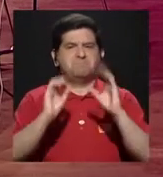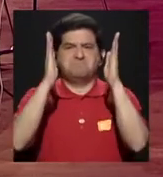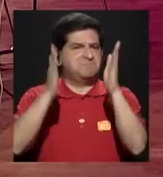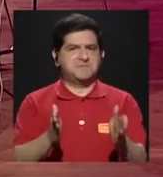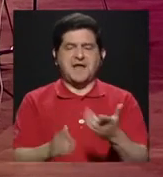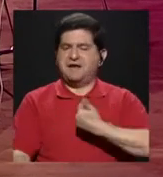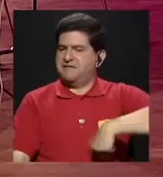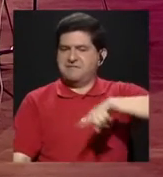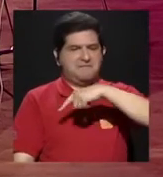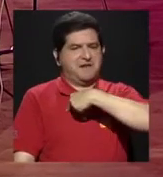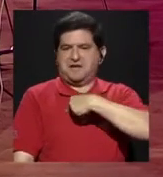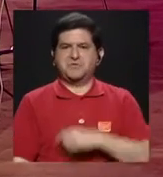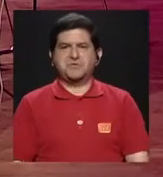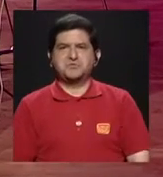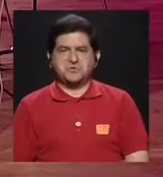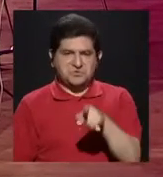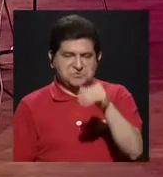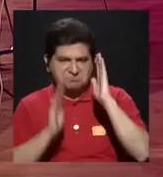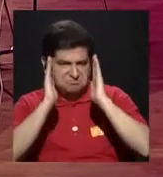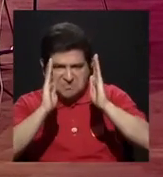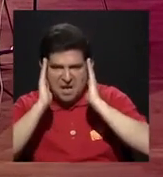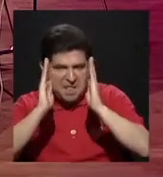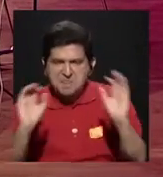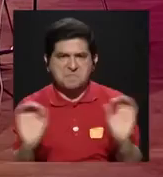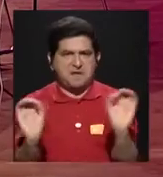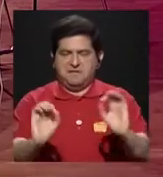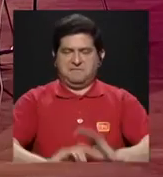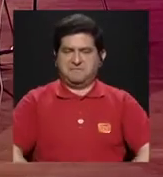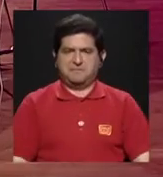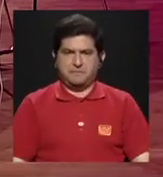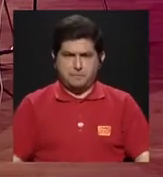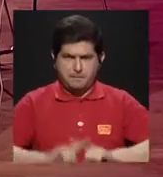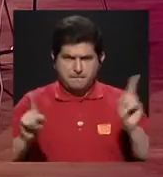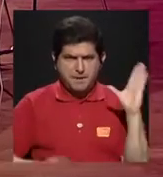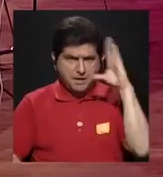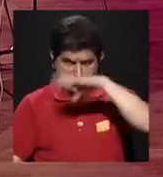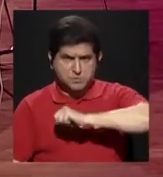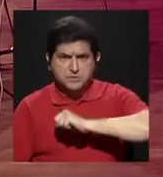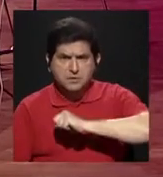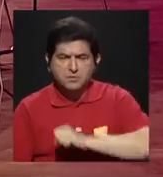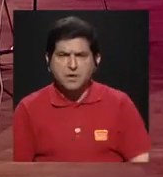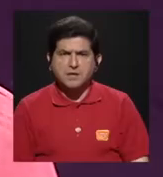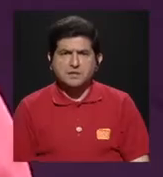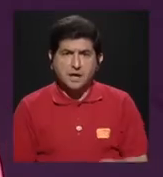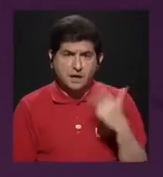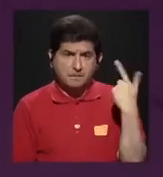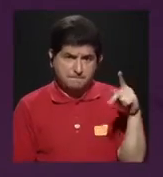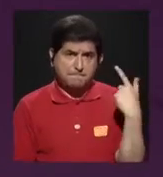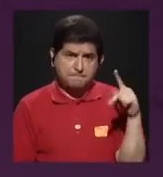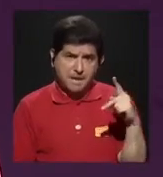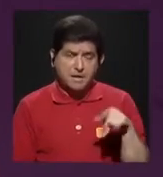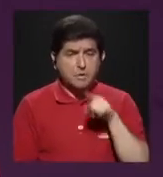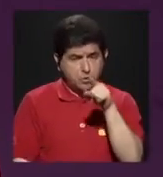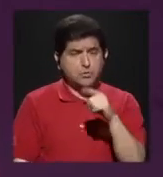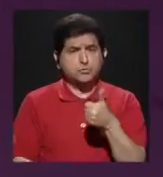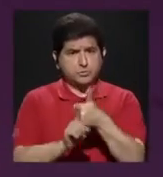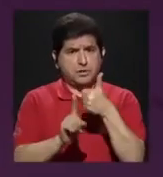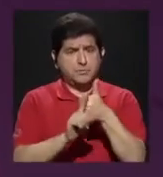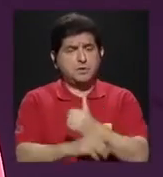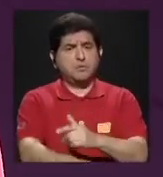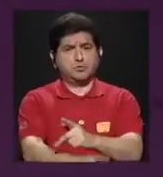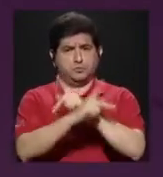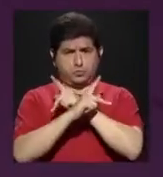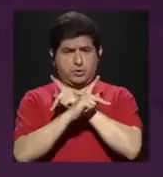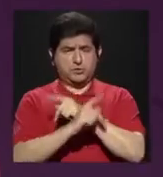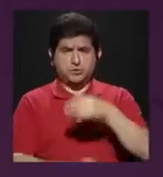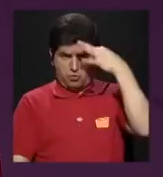dado como pelota, ¿verdad? Pero ustedes se dan cuenta que hay peligros y entonces se protegen ustedes porque ustedes